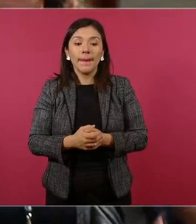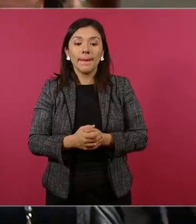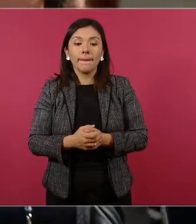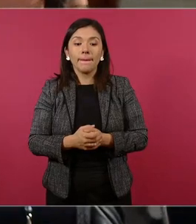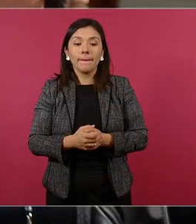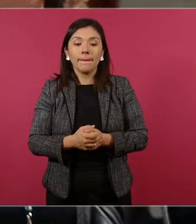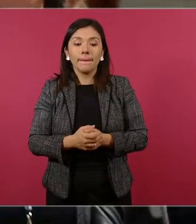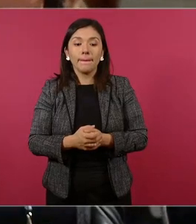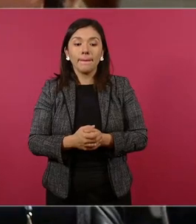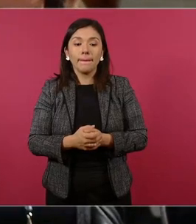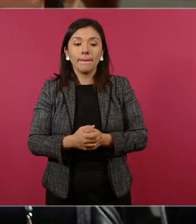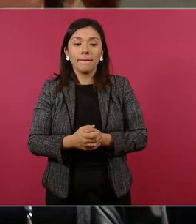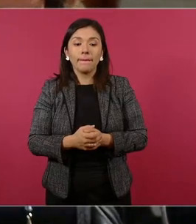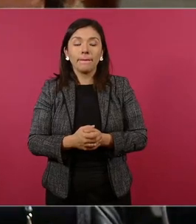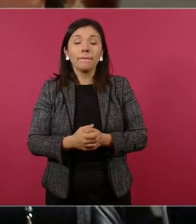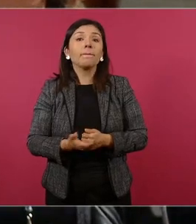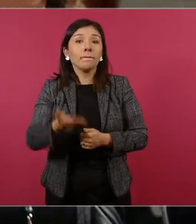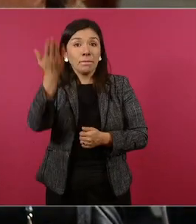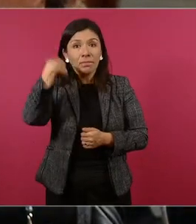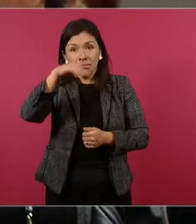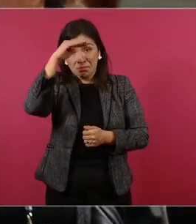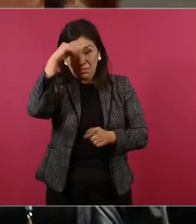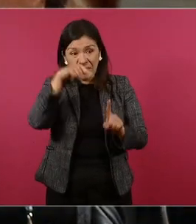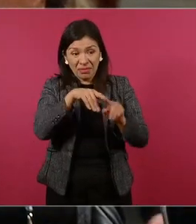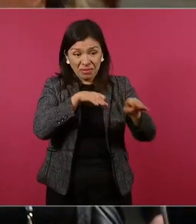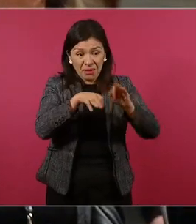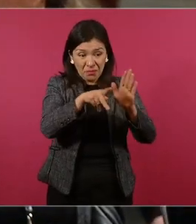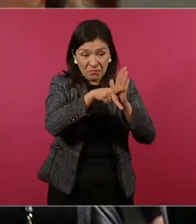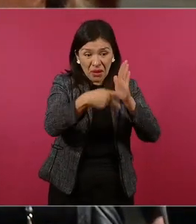se veía como algo